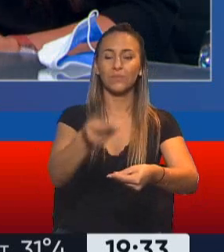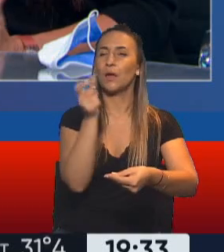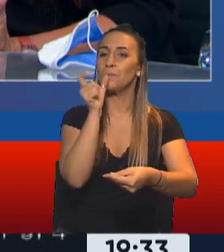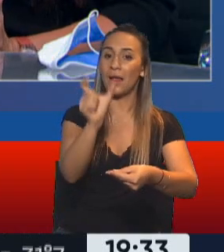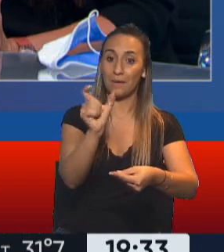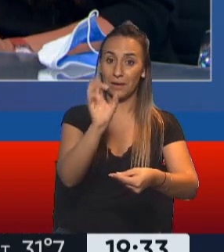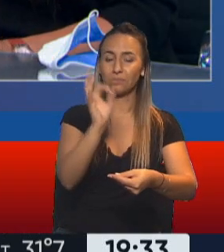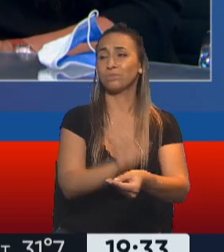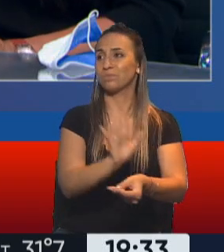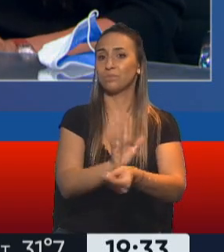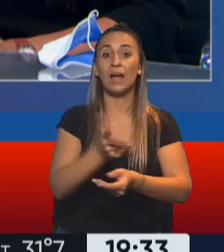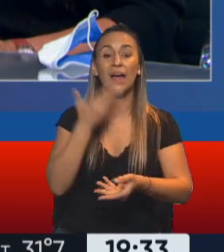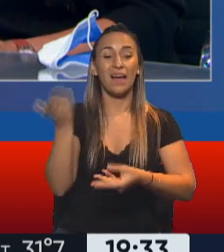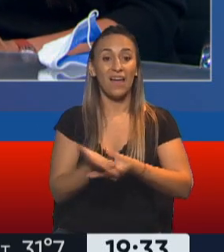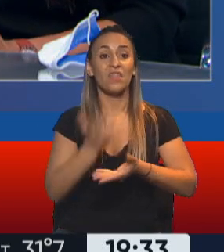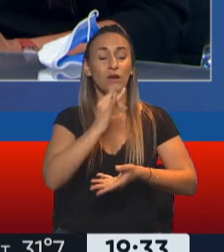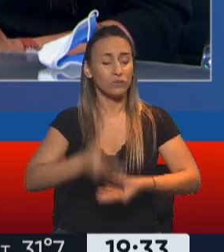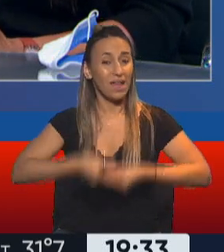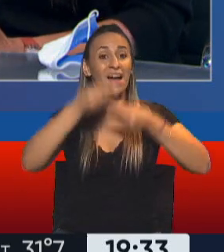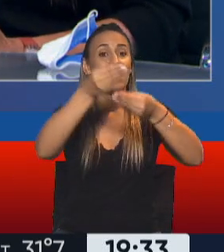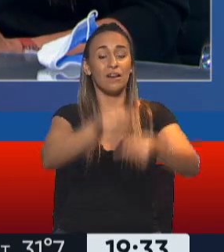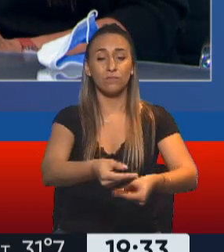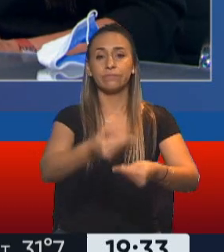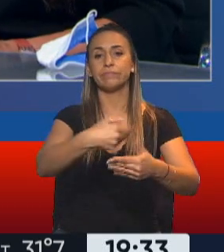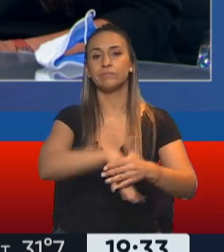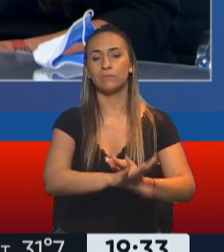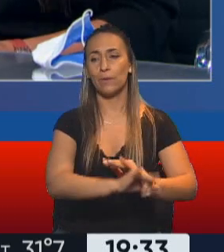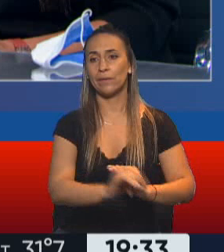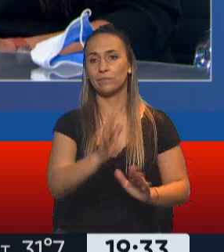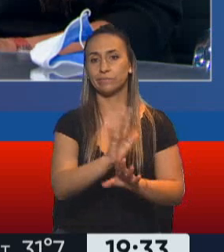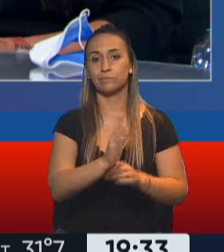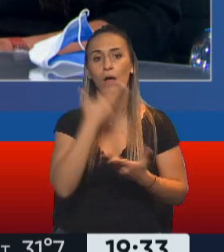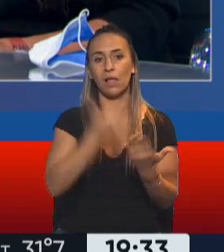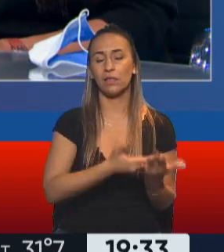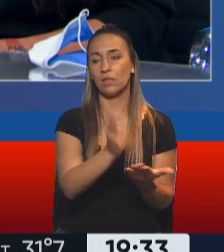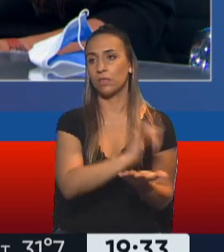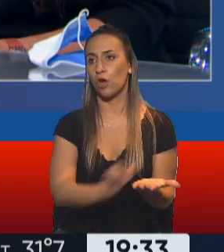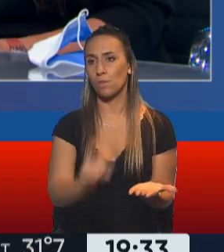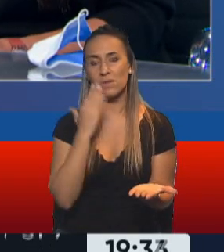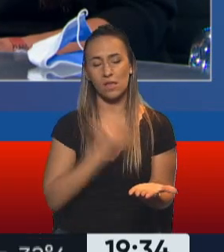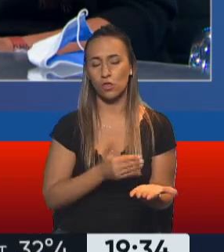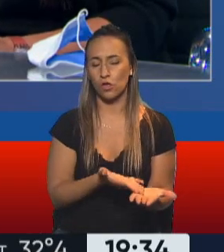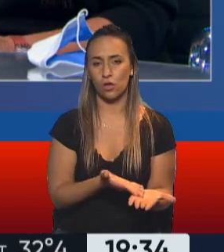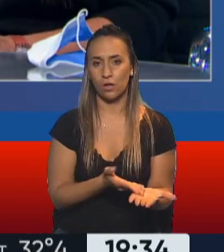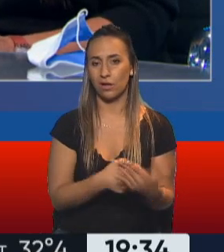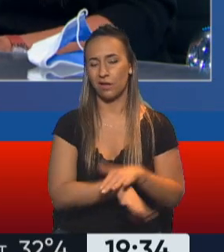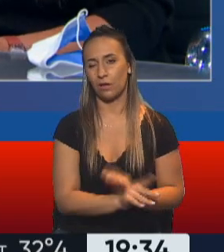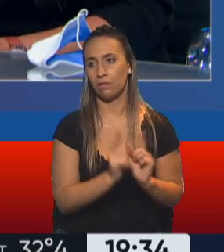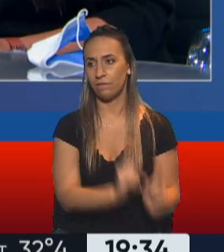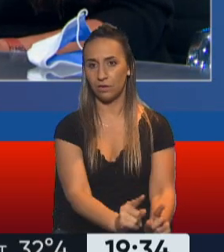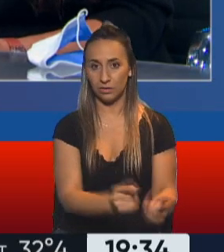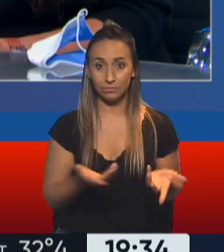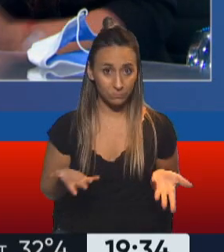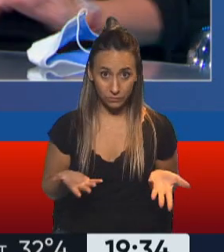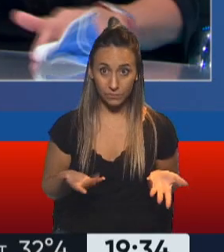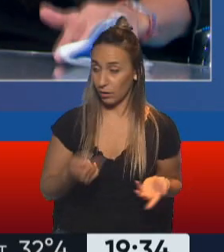entiende, dormido. Claro. Es parte de esto, digamos, nosotros vemos deficiencias, vemos malas intervenciones, vemos que esas malas intervenciones aumentan